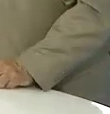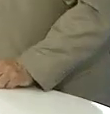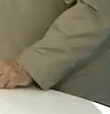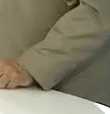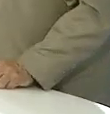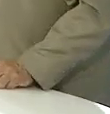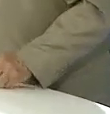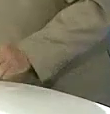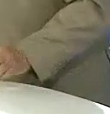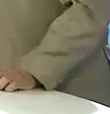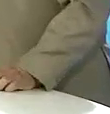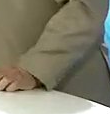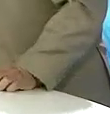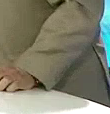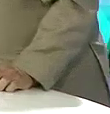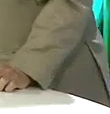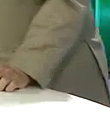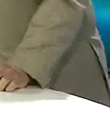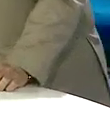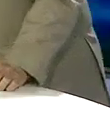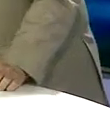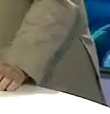igualmente amigos